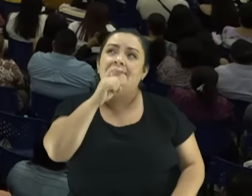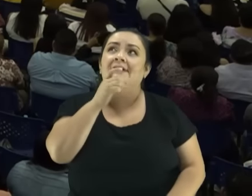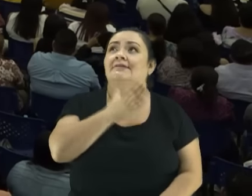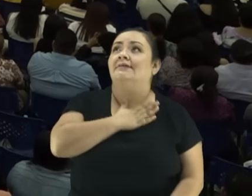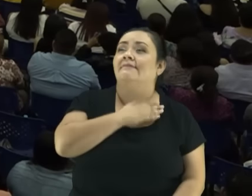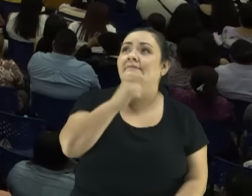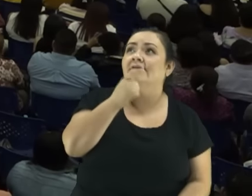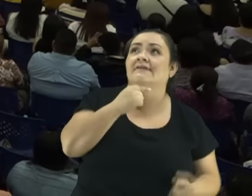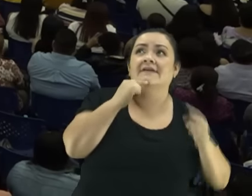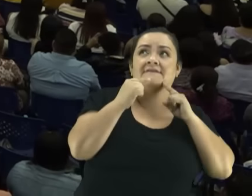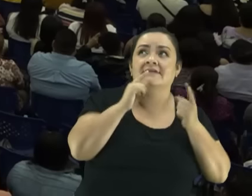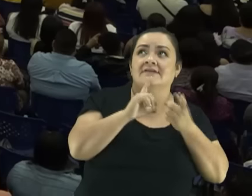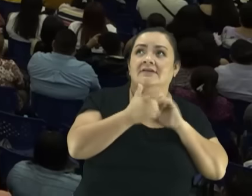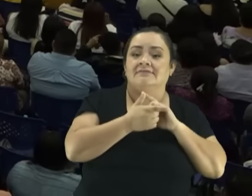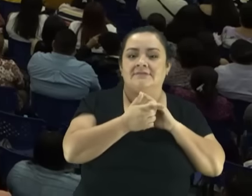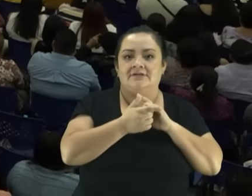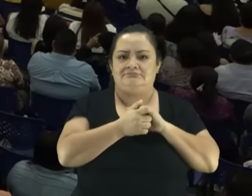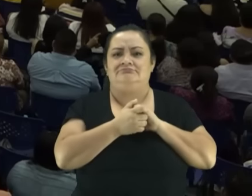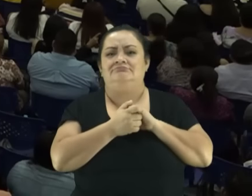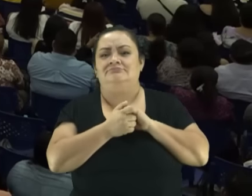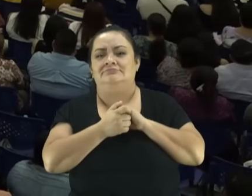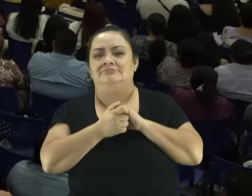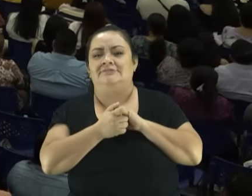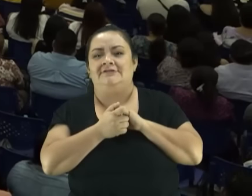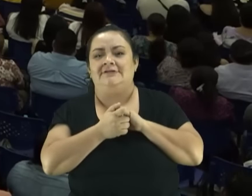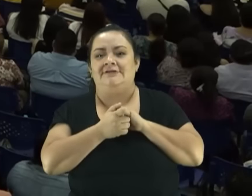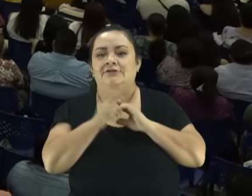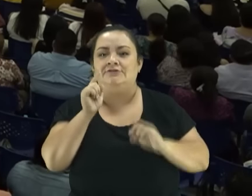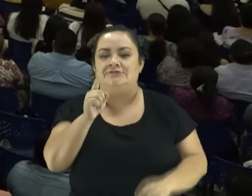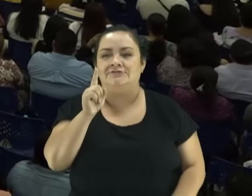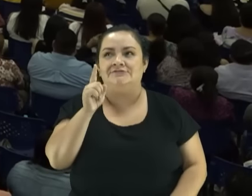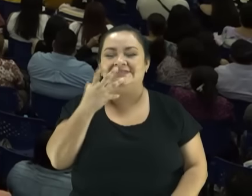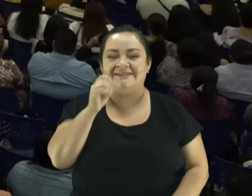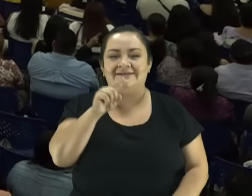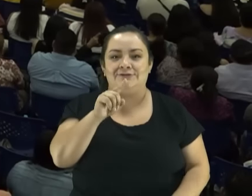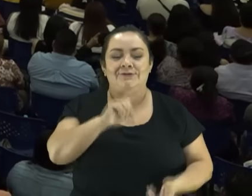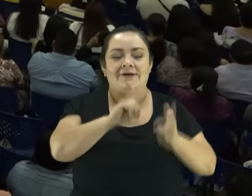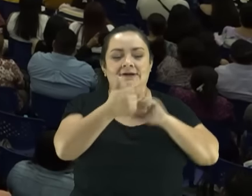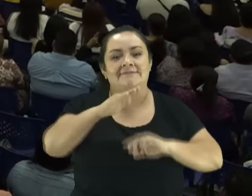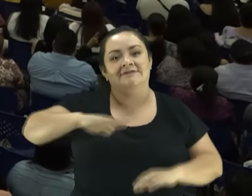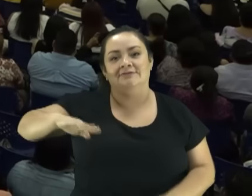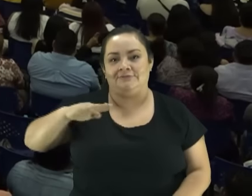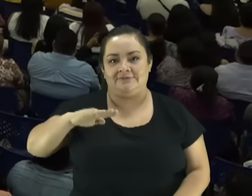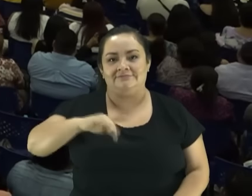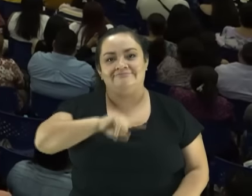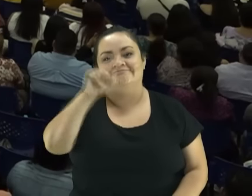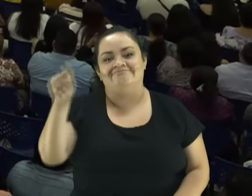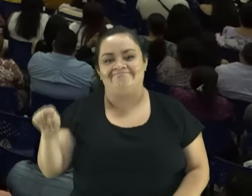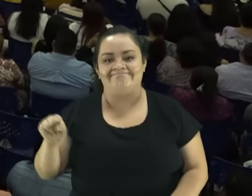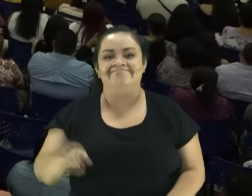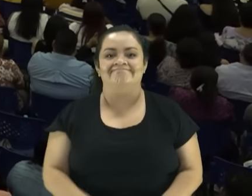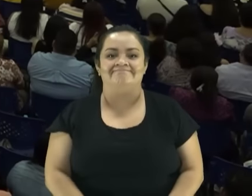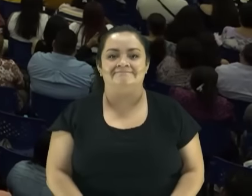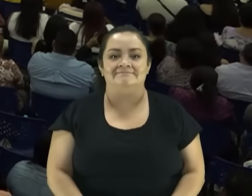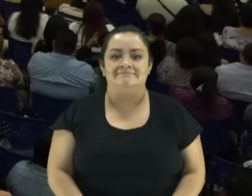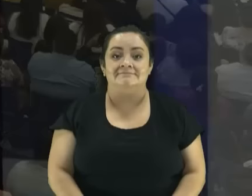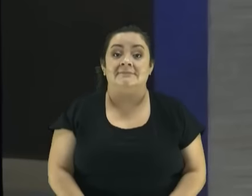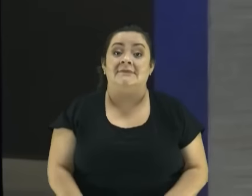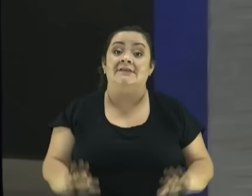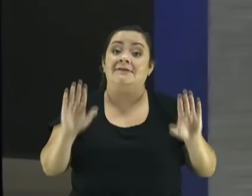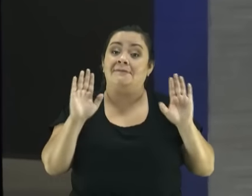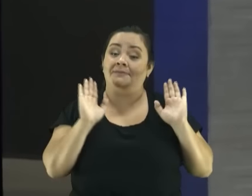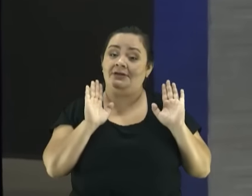jefe no será que el padre te está diciendo que cambies de empresa pregunto pero la